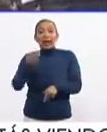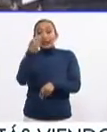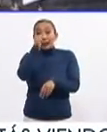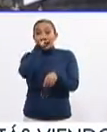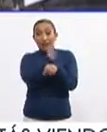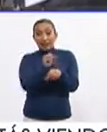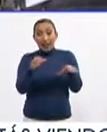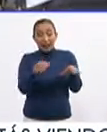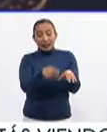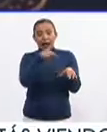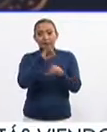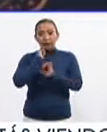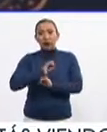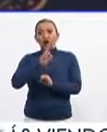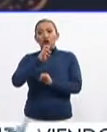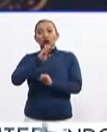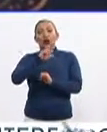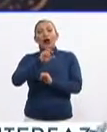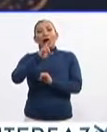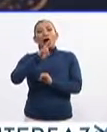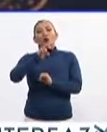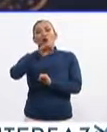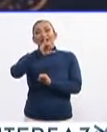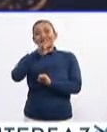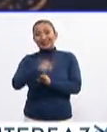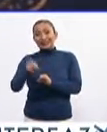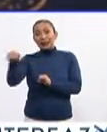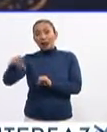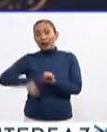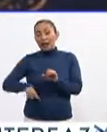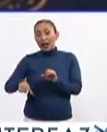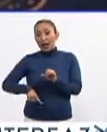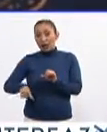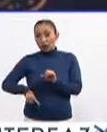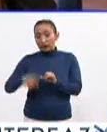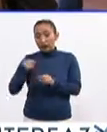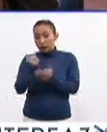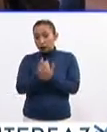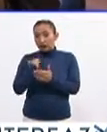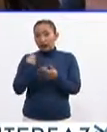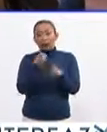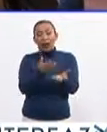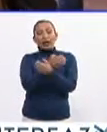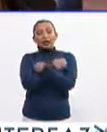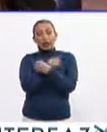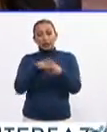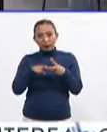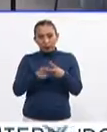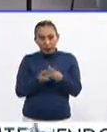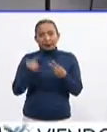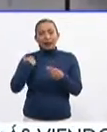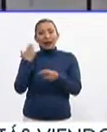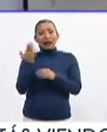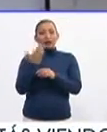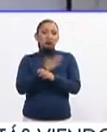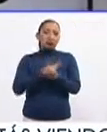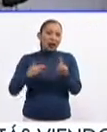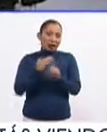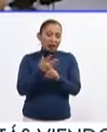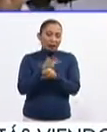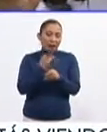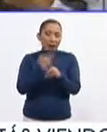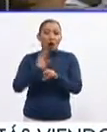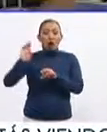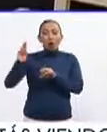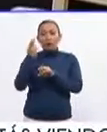esta secretaría, a cargo de Rosaura Ruiz Gutiérrez, el gobierno capitalino brinda educación inicial, media superior y superior,